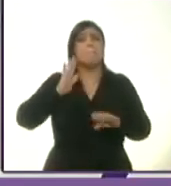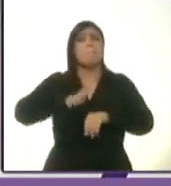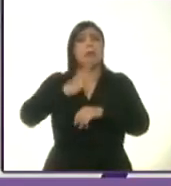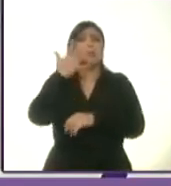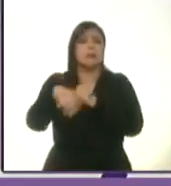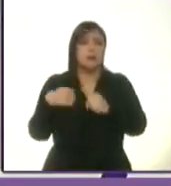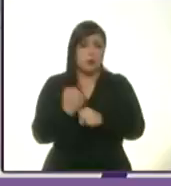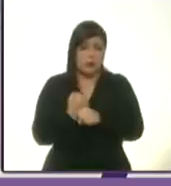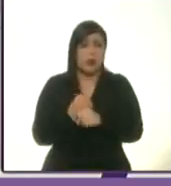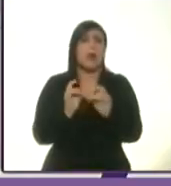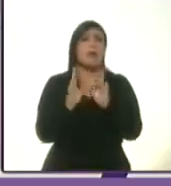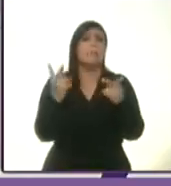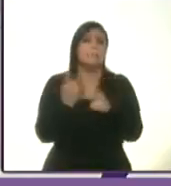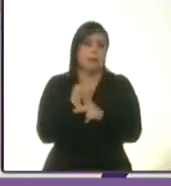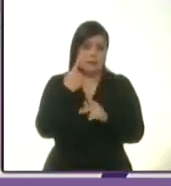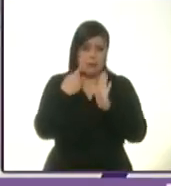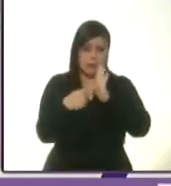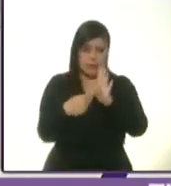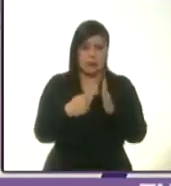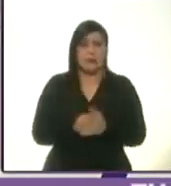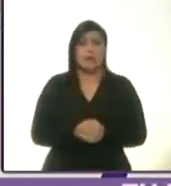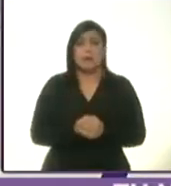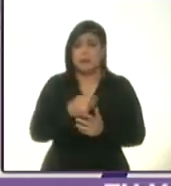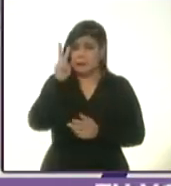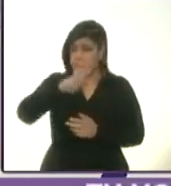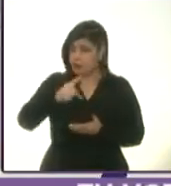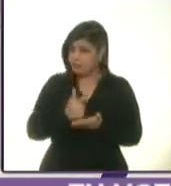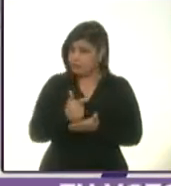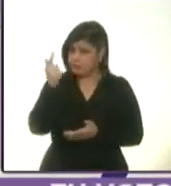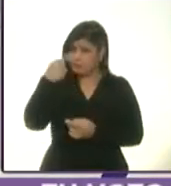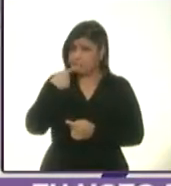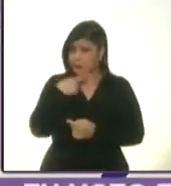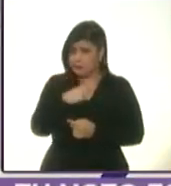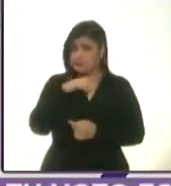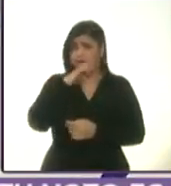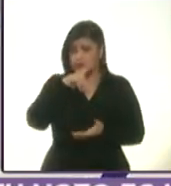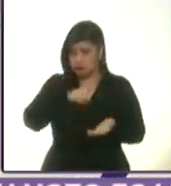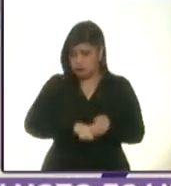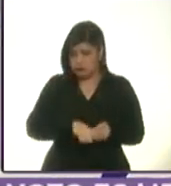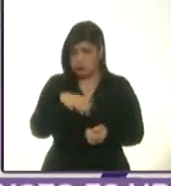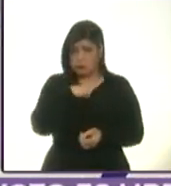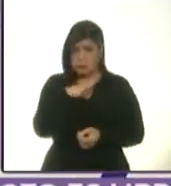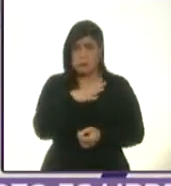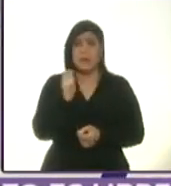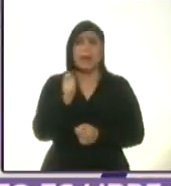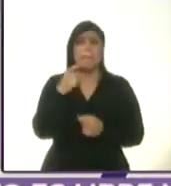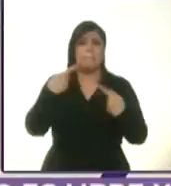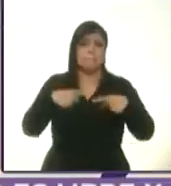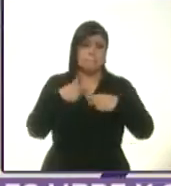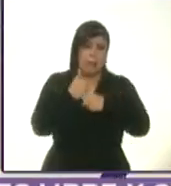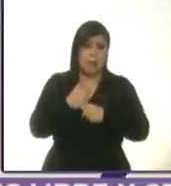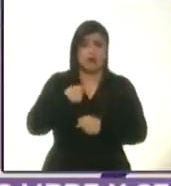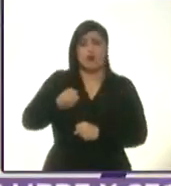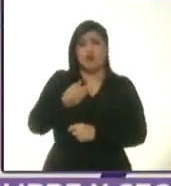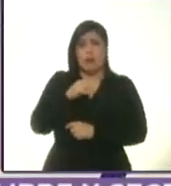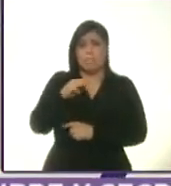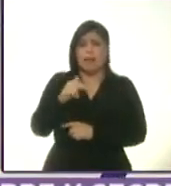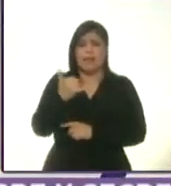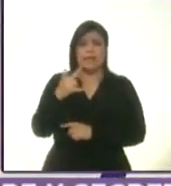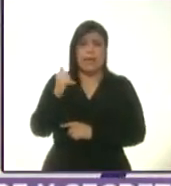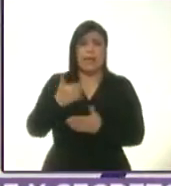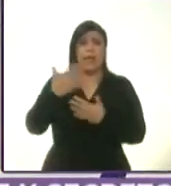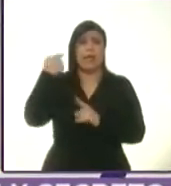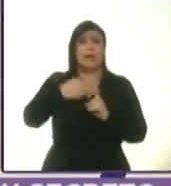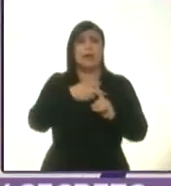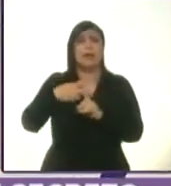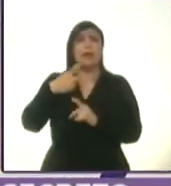hechos ocurrieron así esto es una grave denuncia de corrupción la víctima que hoy llamaré maira fue secuestrada en